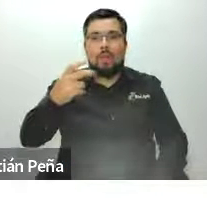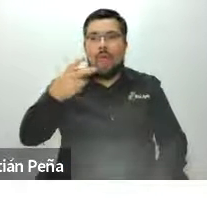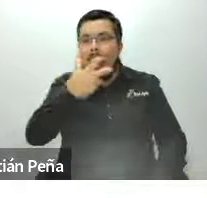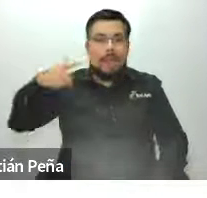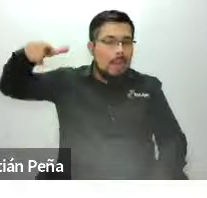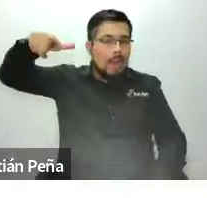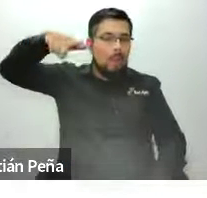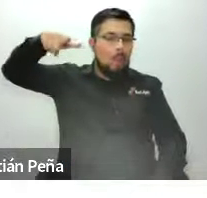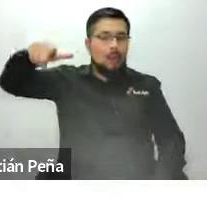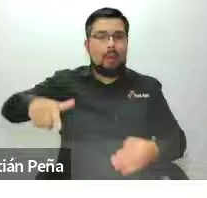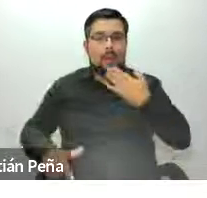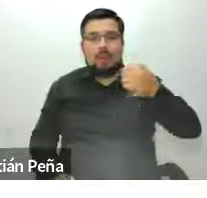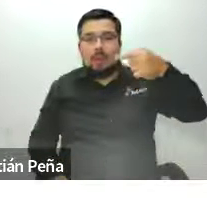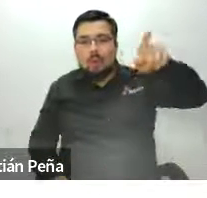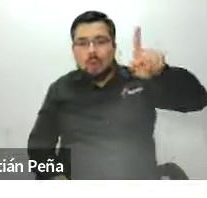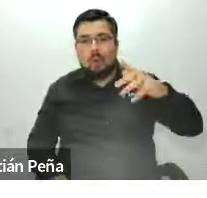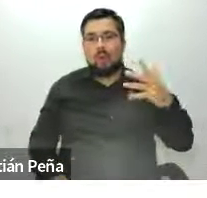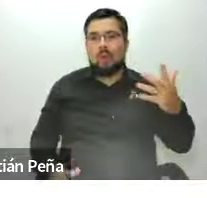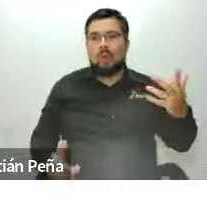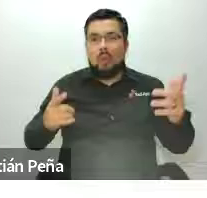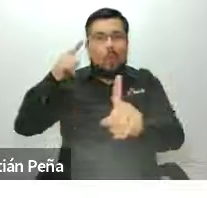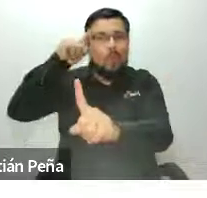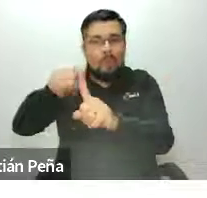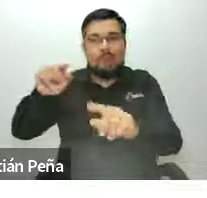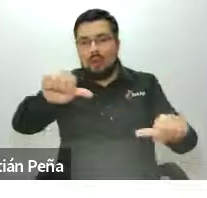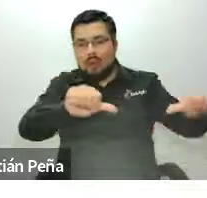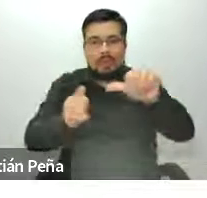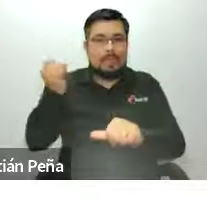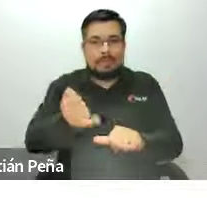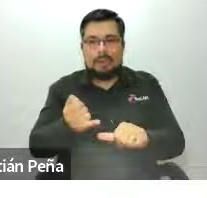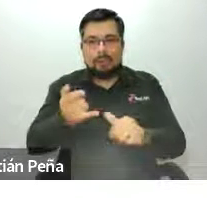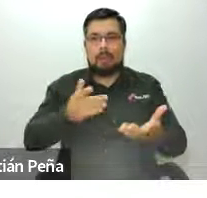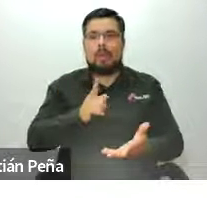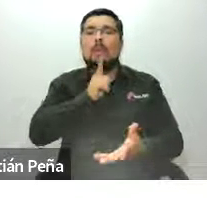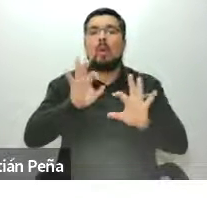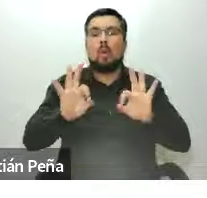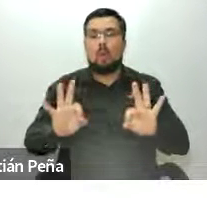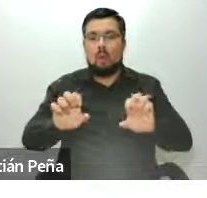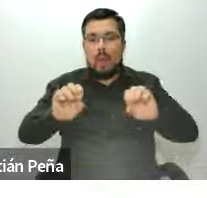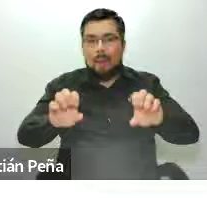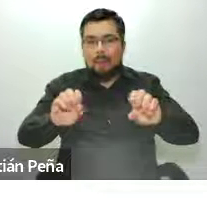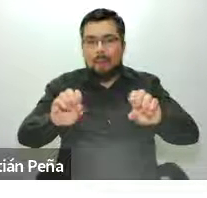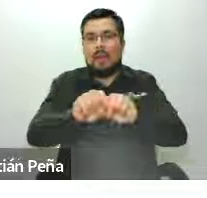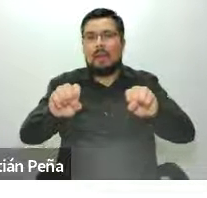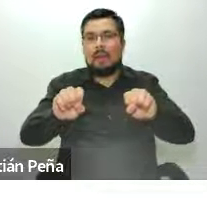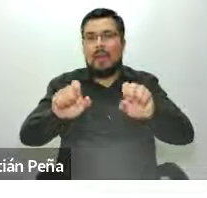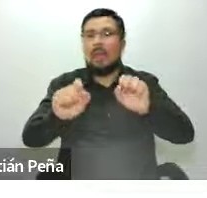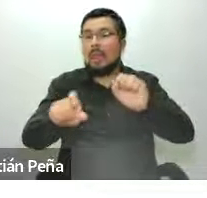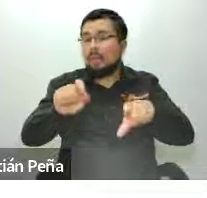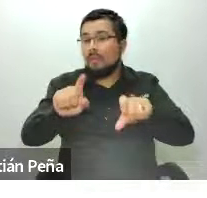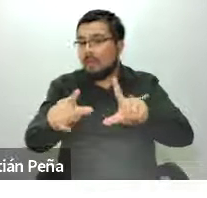mundo de la ciencia, que siempre defendemos desde la educación especial, que eran objetivos mucho más funcionales, mucho más vinculados a la